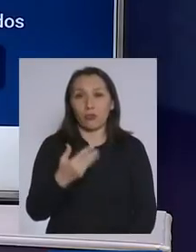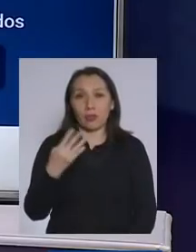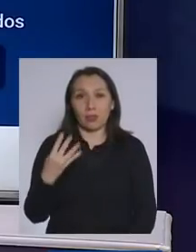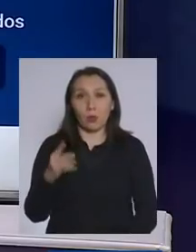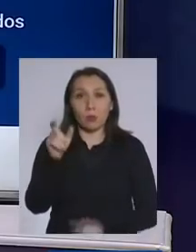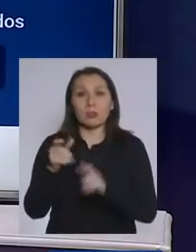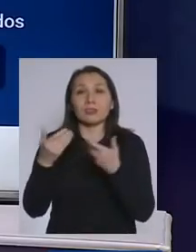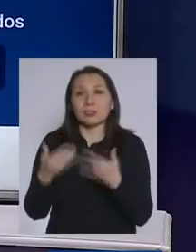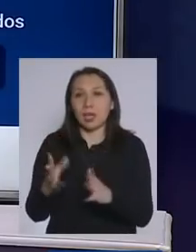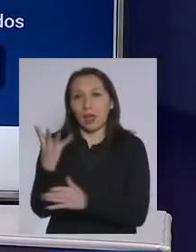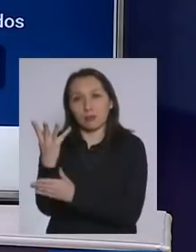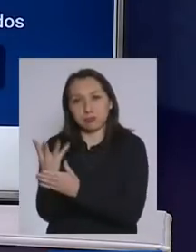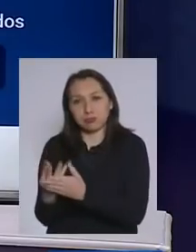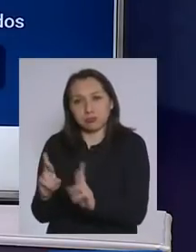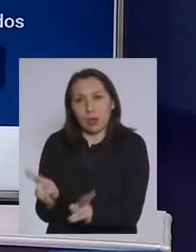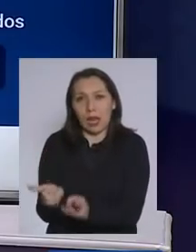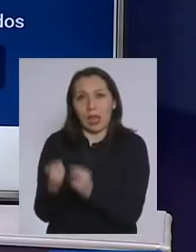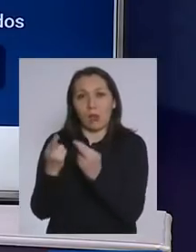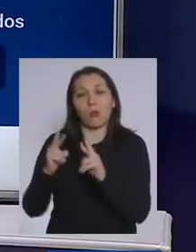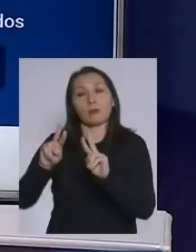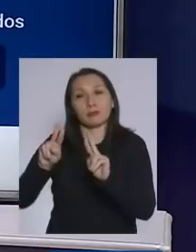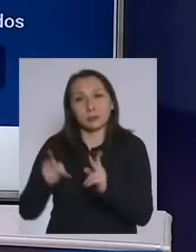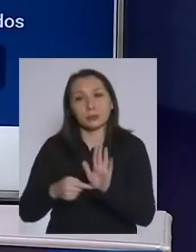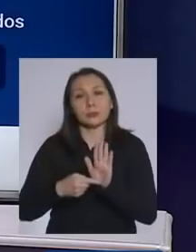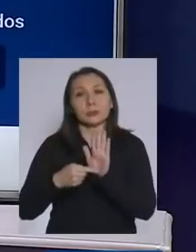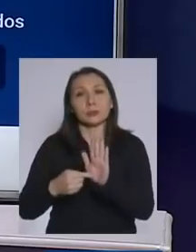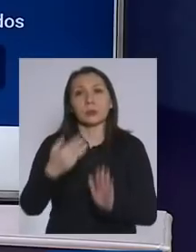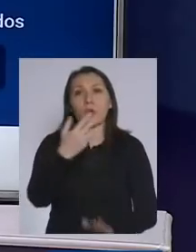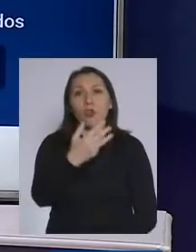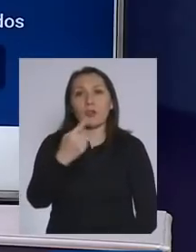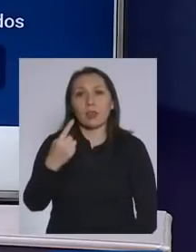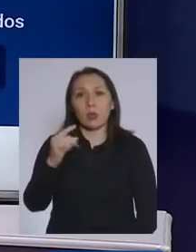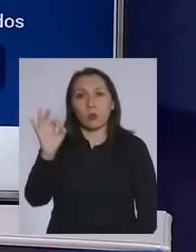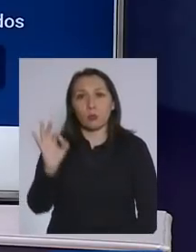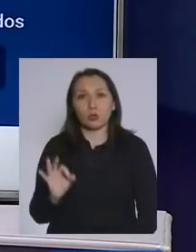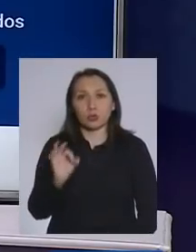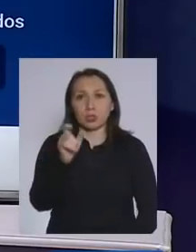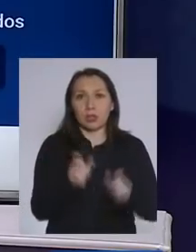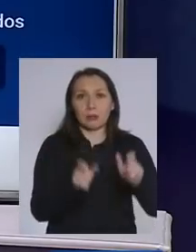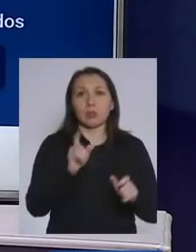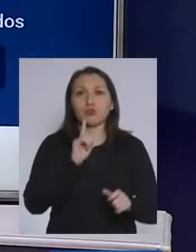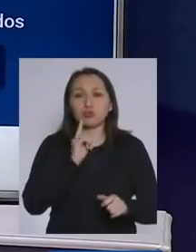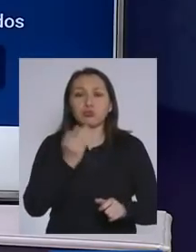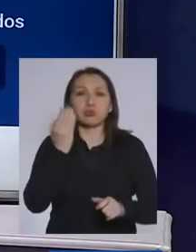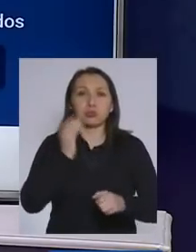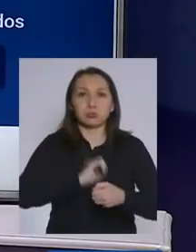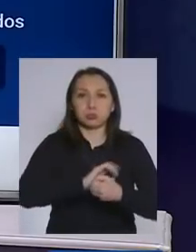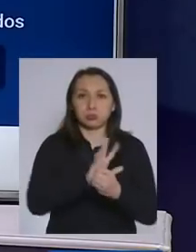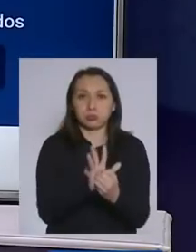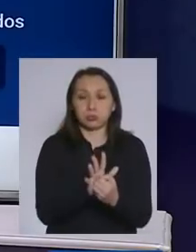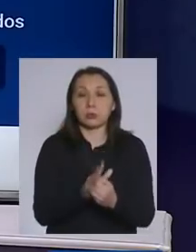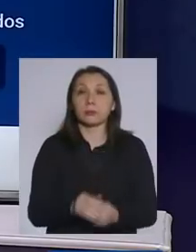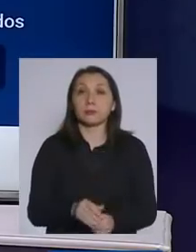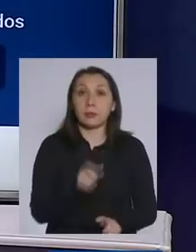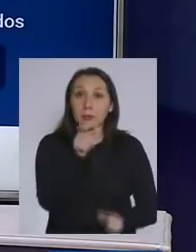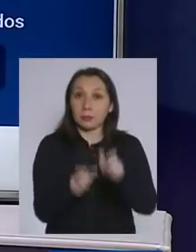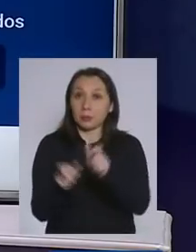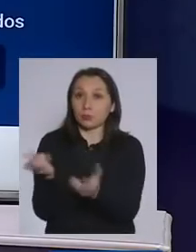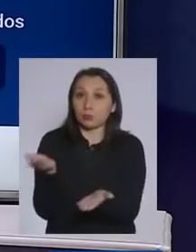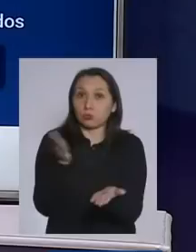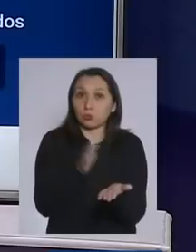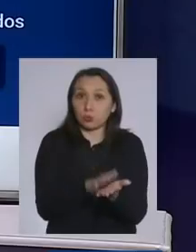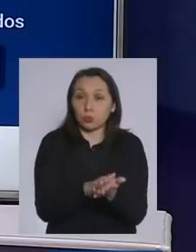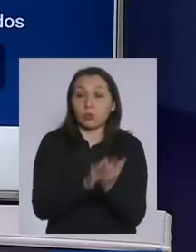301.794 ya se han recuperado, representando el 91% de los casos. En cuanto a los fallecidos, de acuerdo